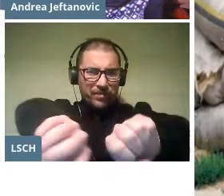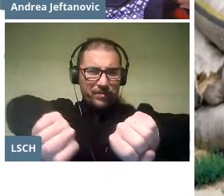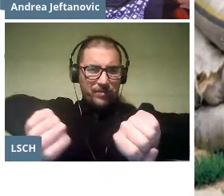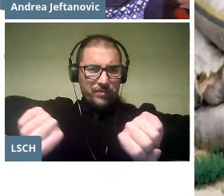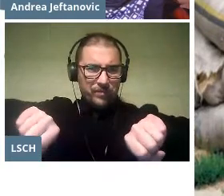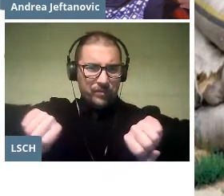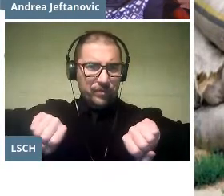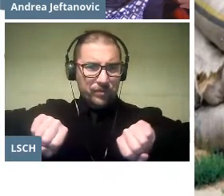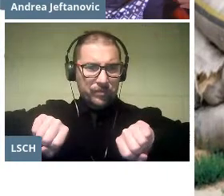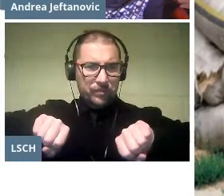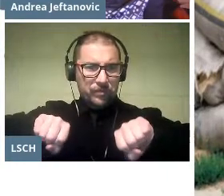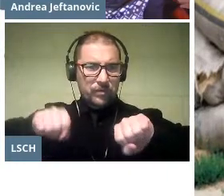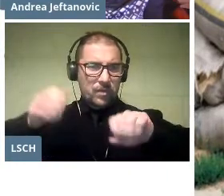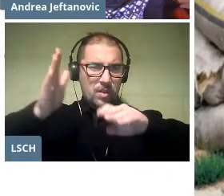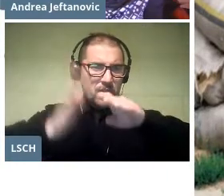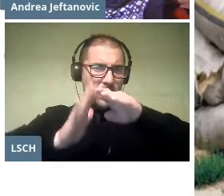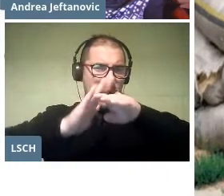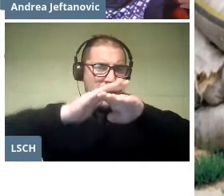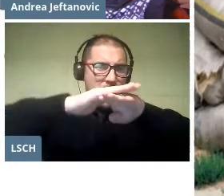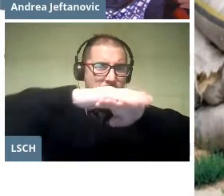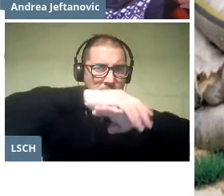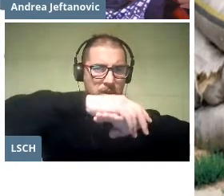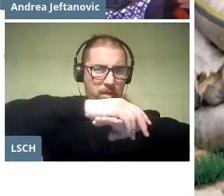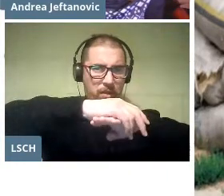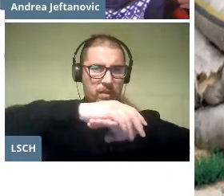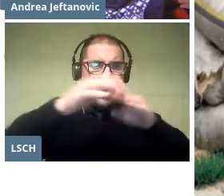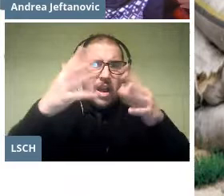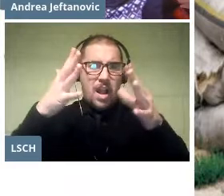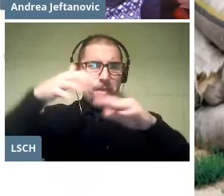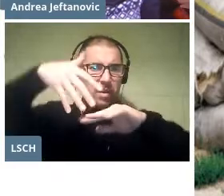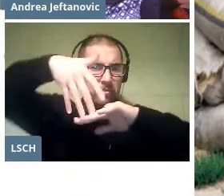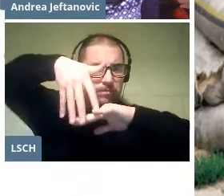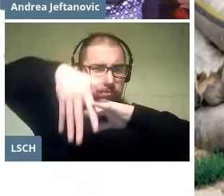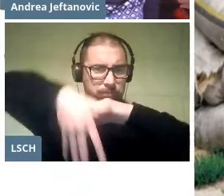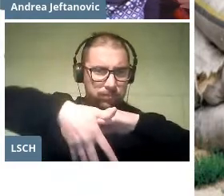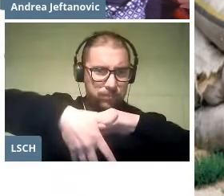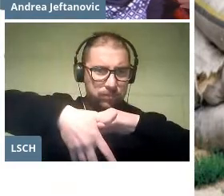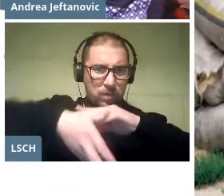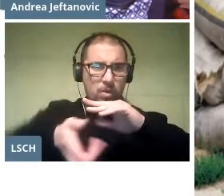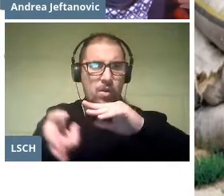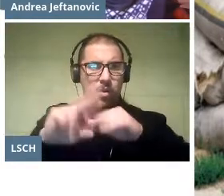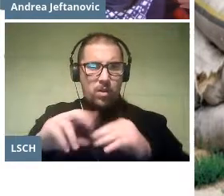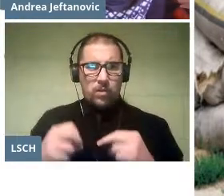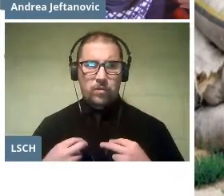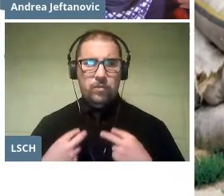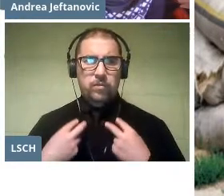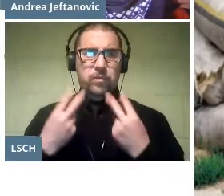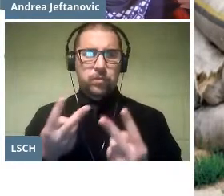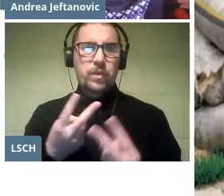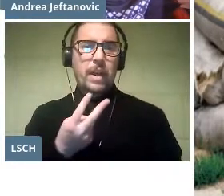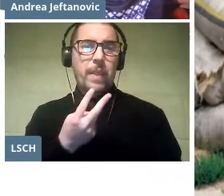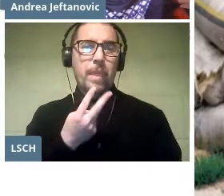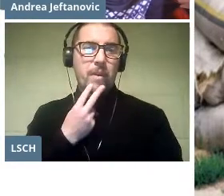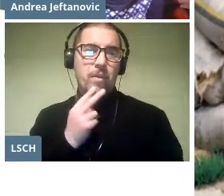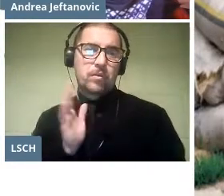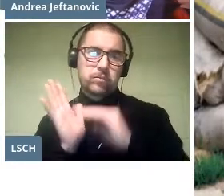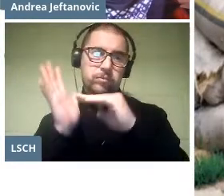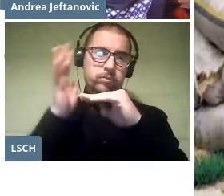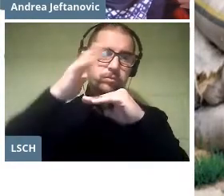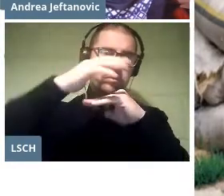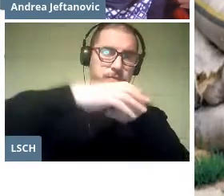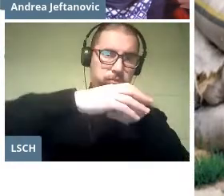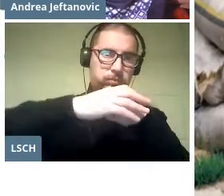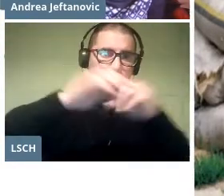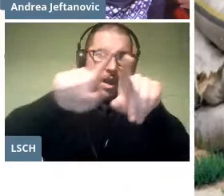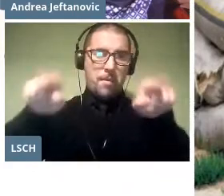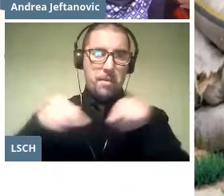allá de la superficie. Hundimos la mano y salimos nuevamente airosos y vivos al patio de su